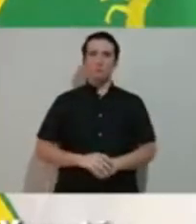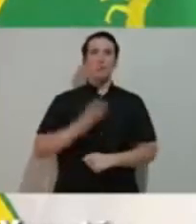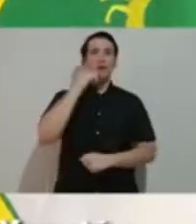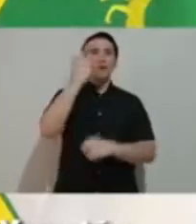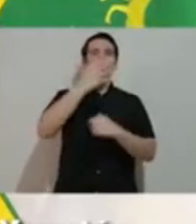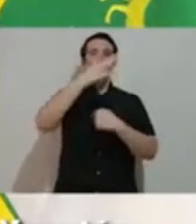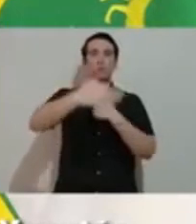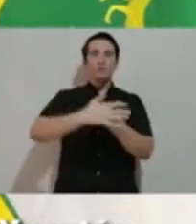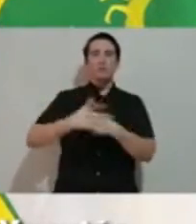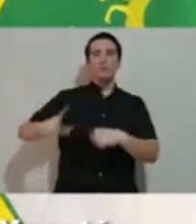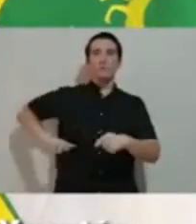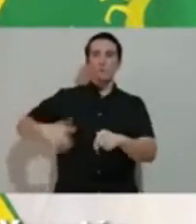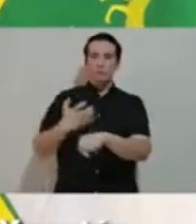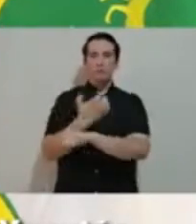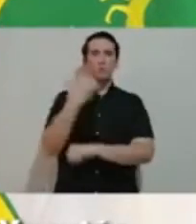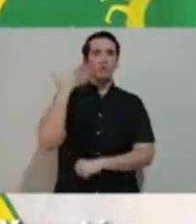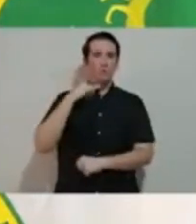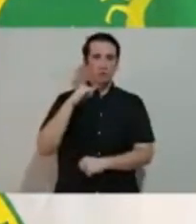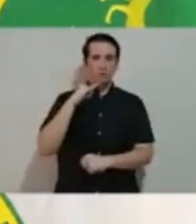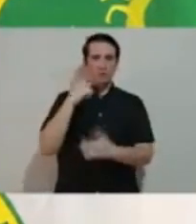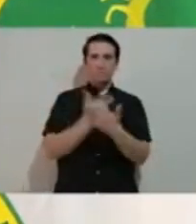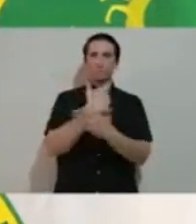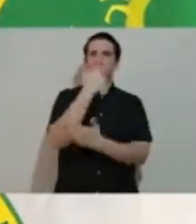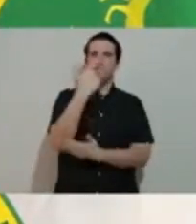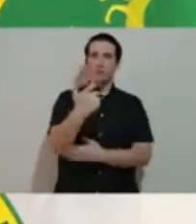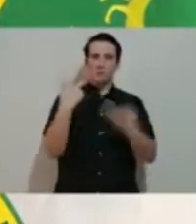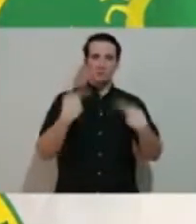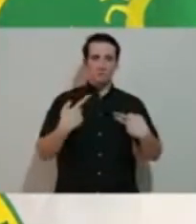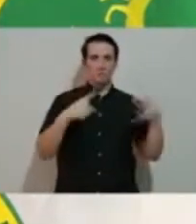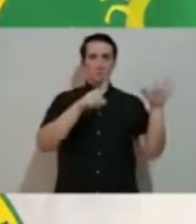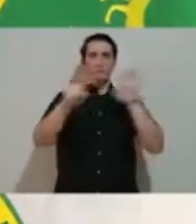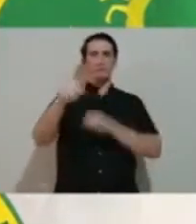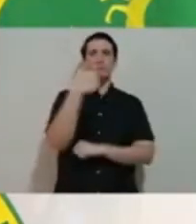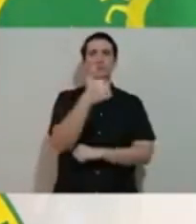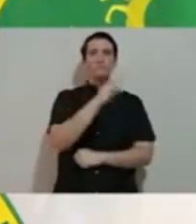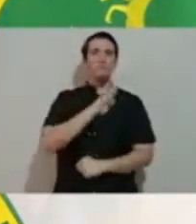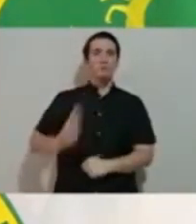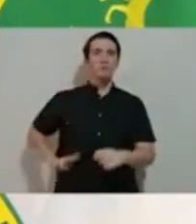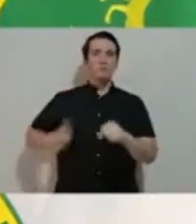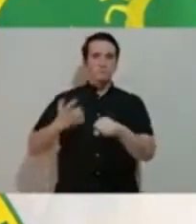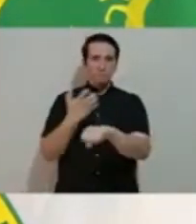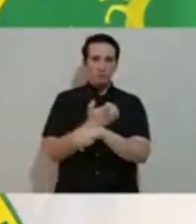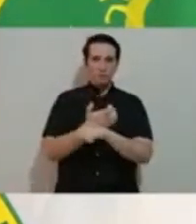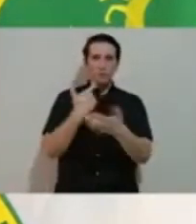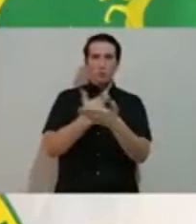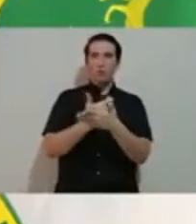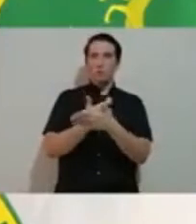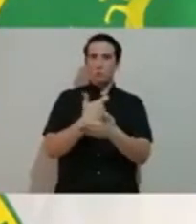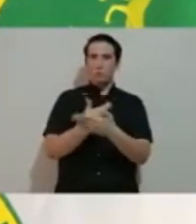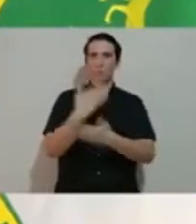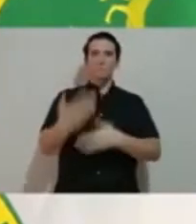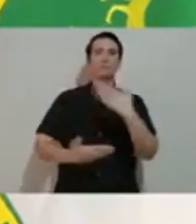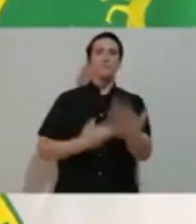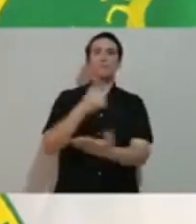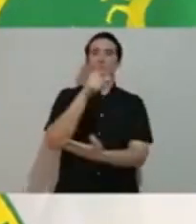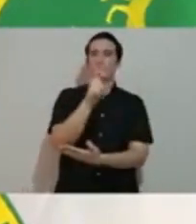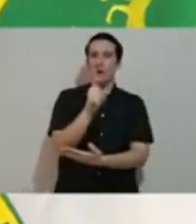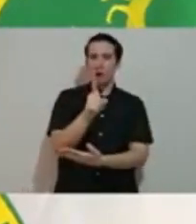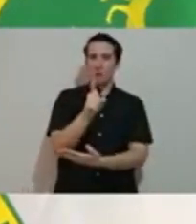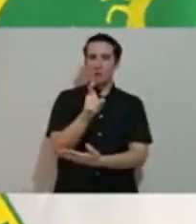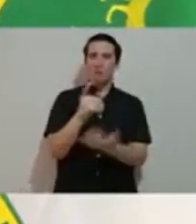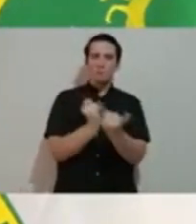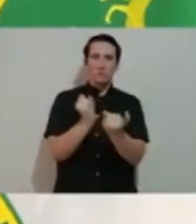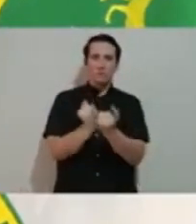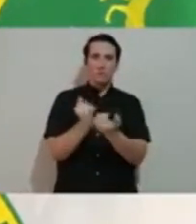Quiero anunciarles que el gobierno del estado de Yucatán va a subsidiar a los ciudadanos de los 106 municipios del estado el costo del servicio de agua